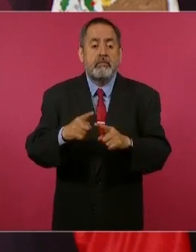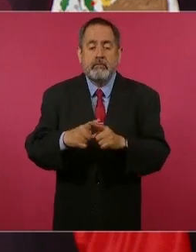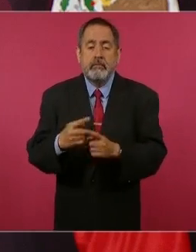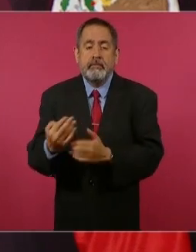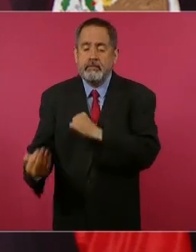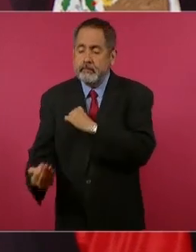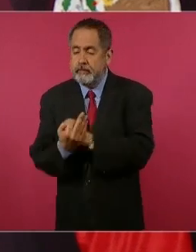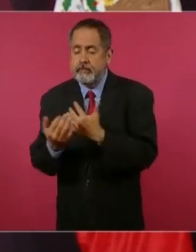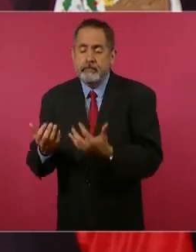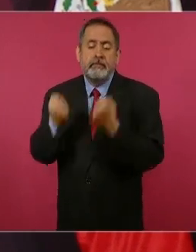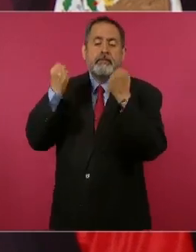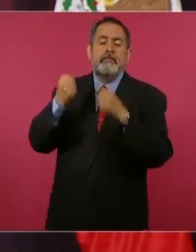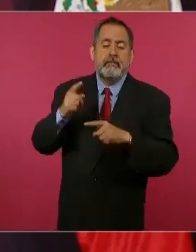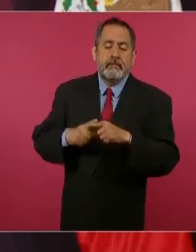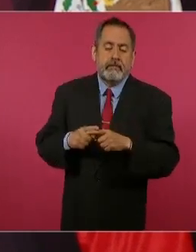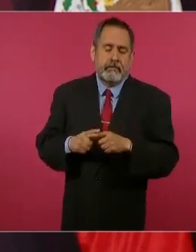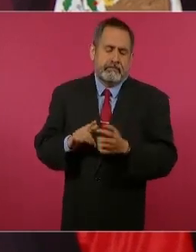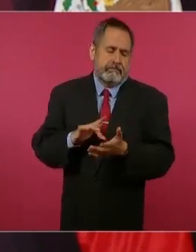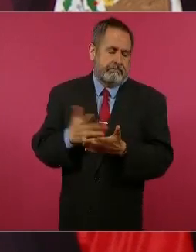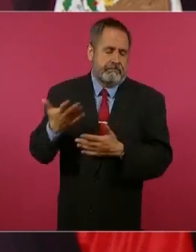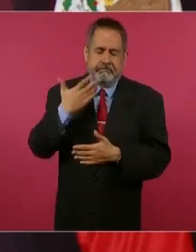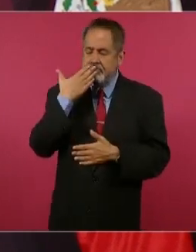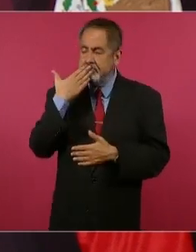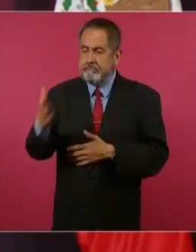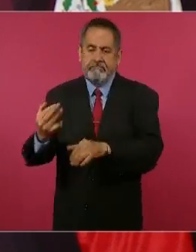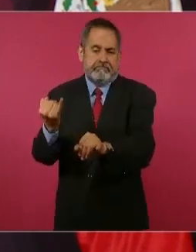las benditas redes sociales,